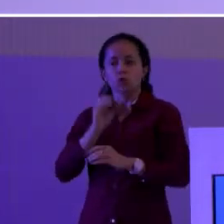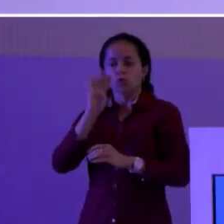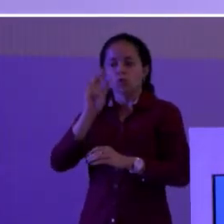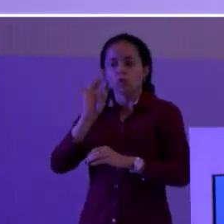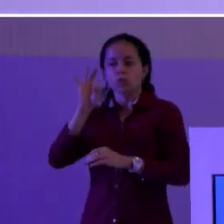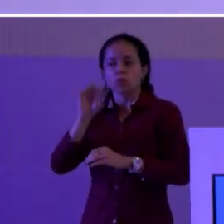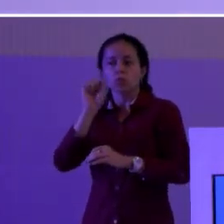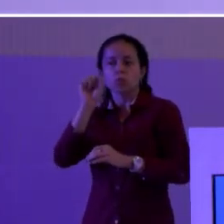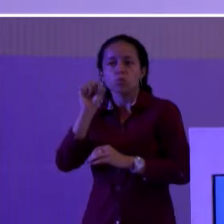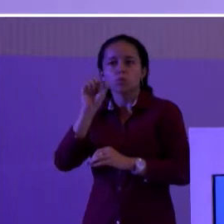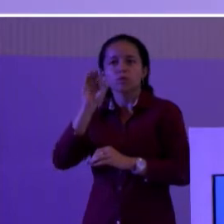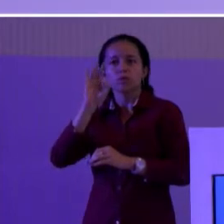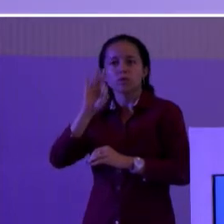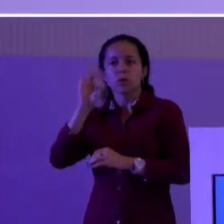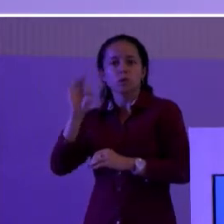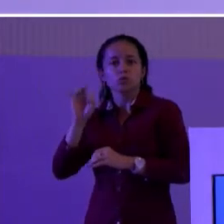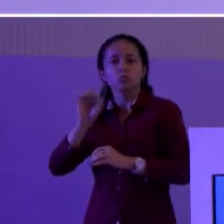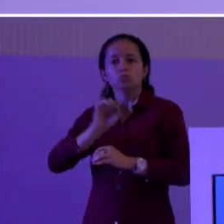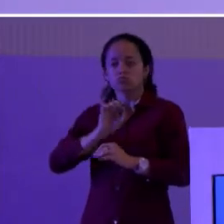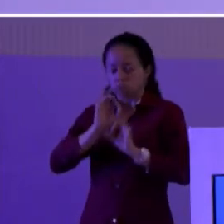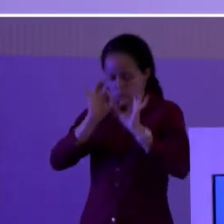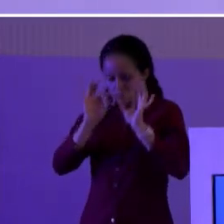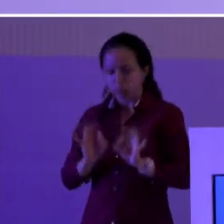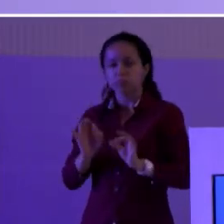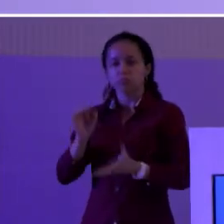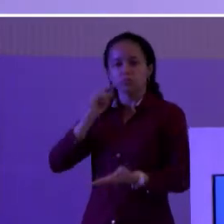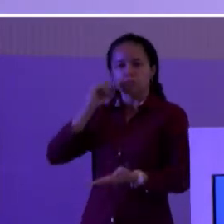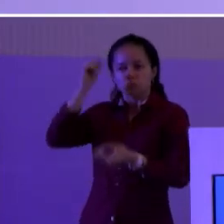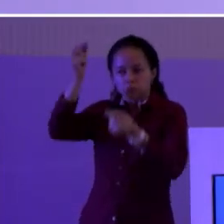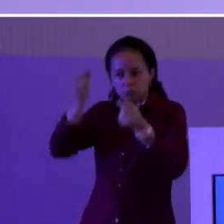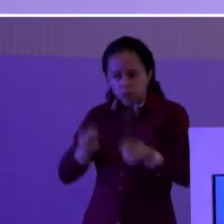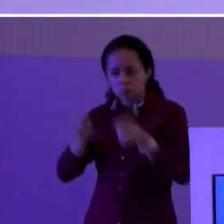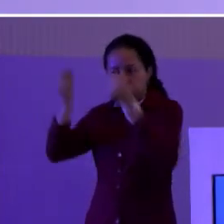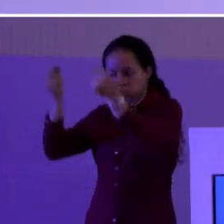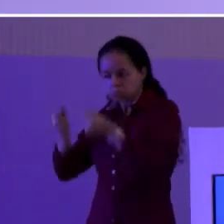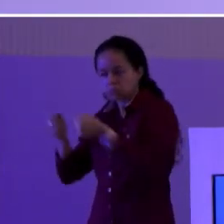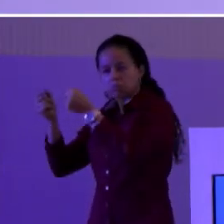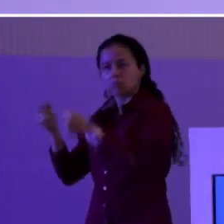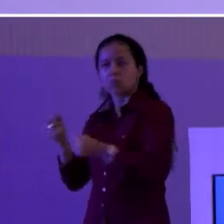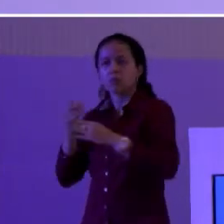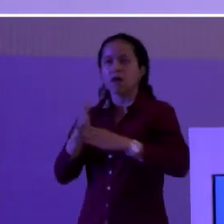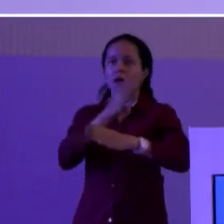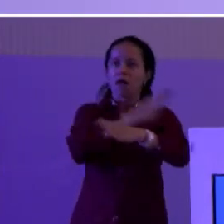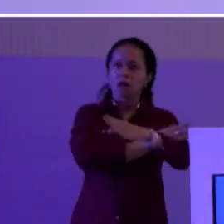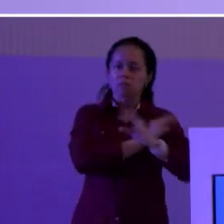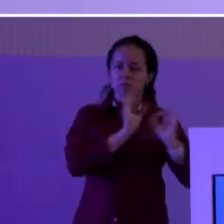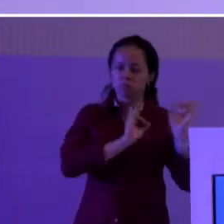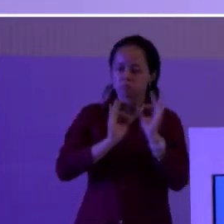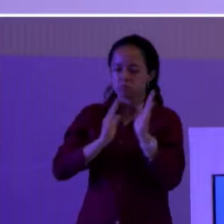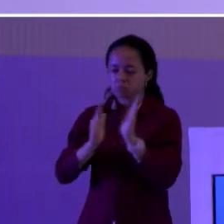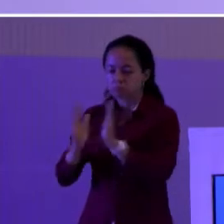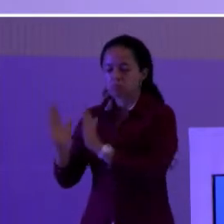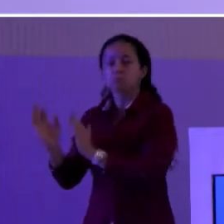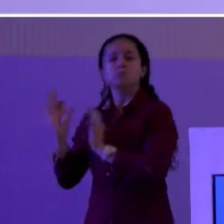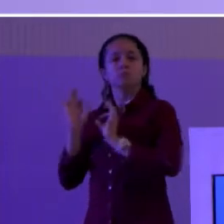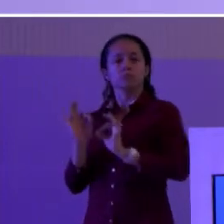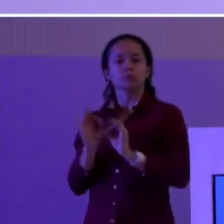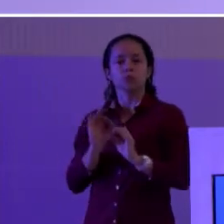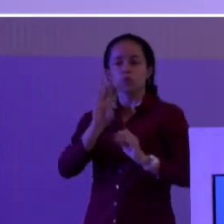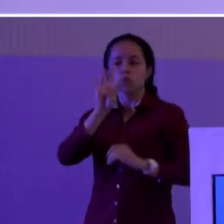98.31% de los recursos ejecutados conforme a lo que se planificó desde el principio de año.